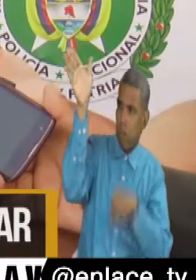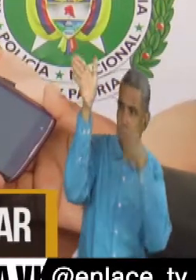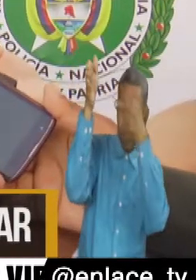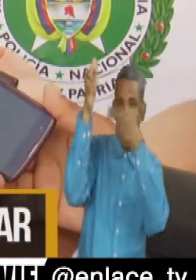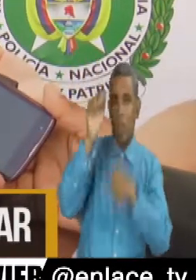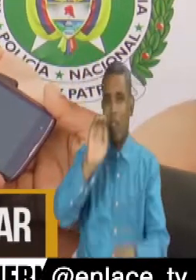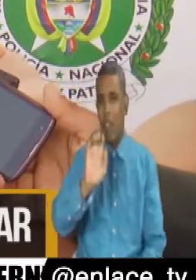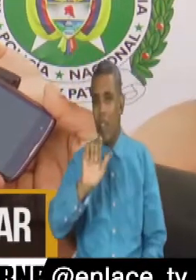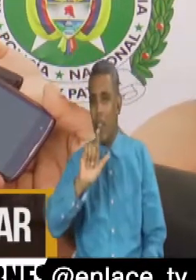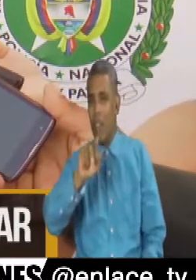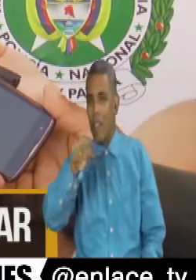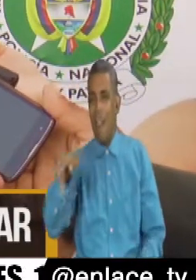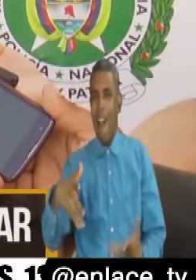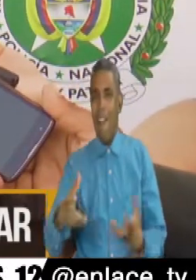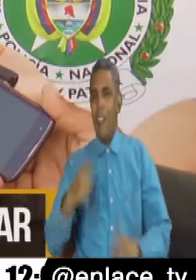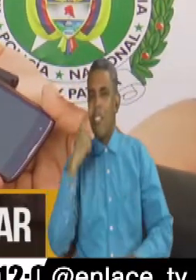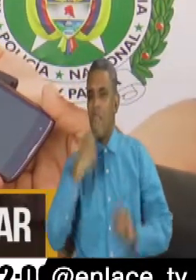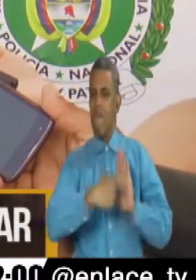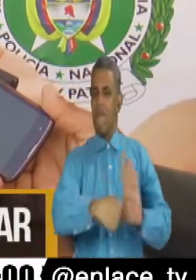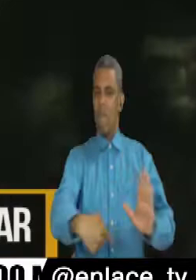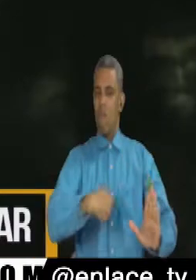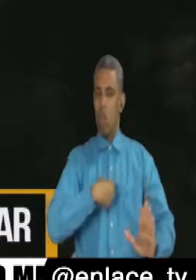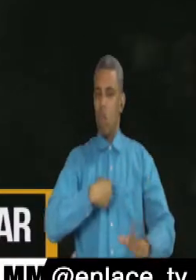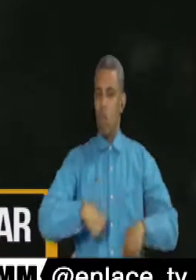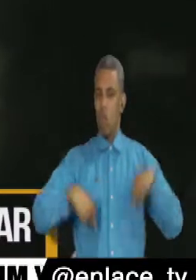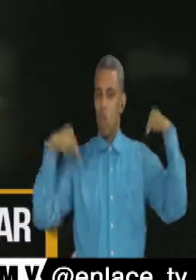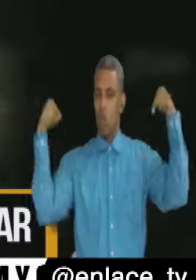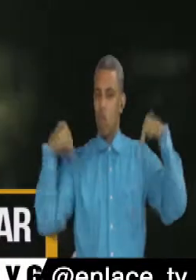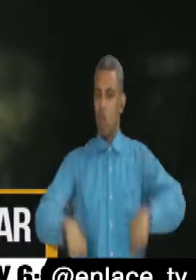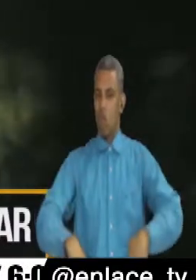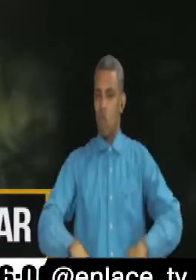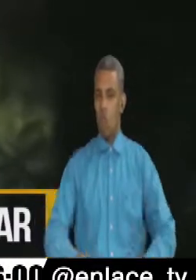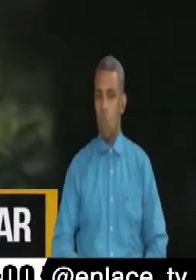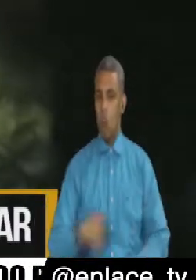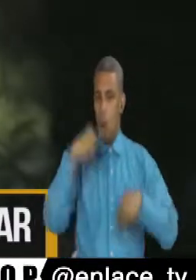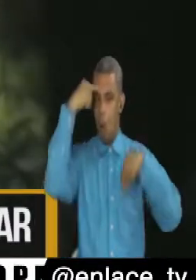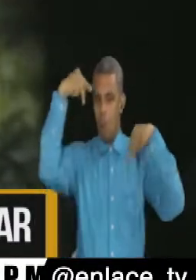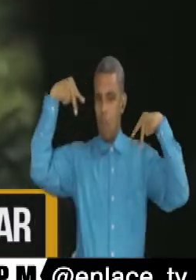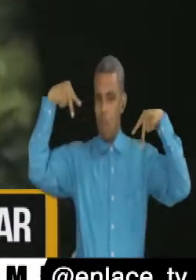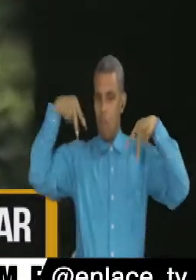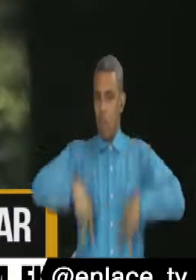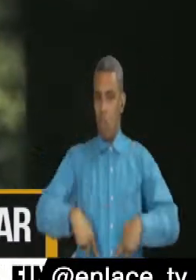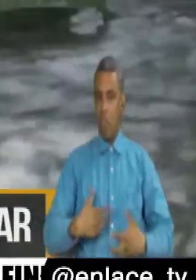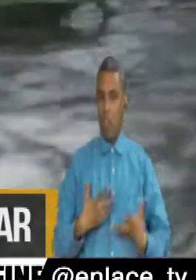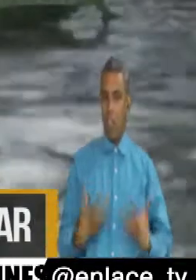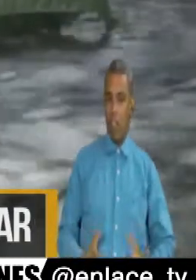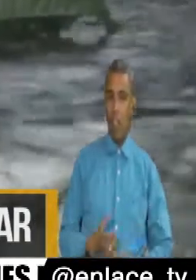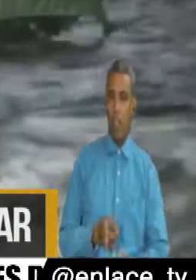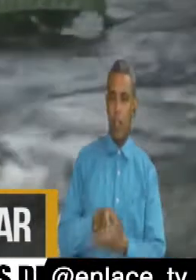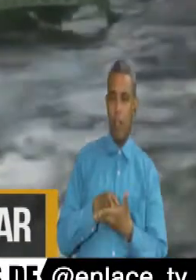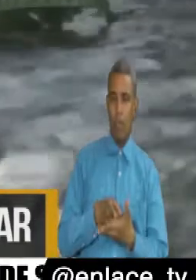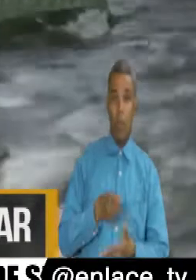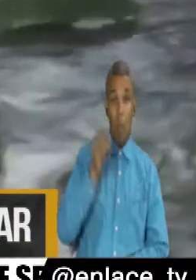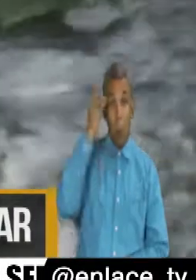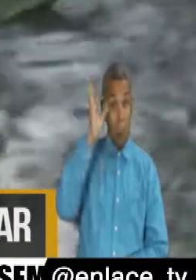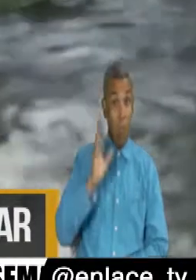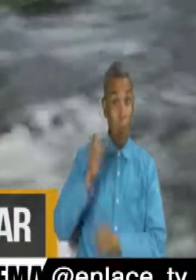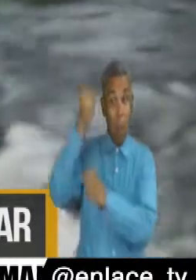momento estamos coordinando acciones con ejército y policía para ir a retirar esa bandera, porque muy posiblemente pueda tener explosivos en la